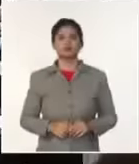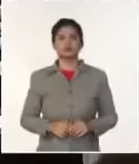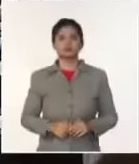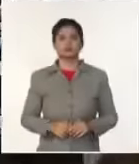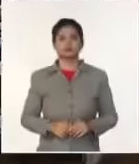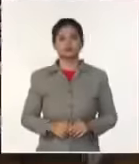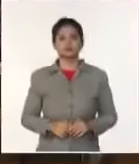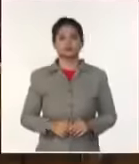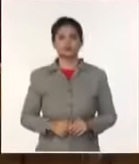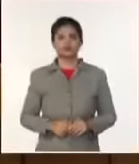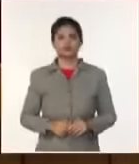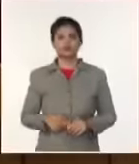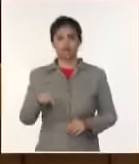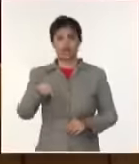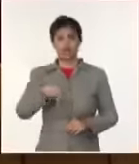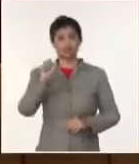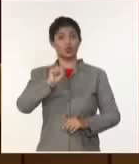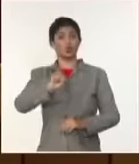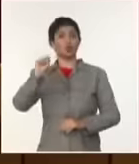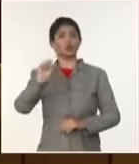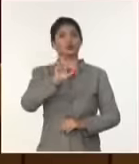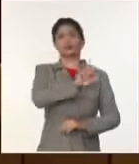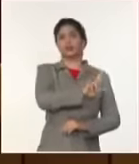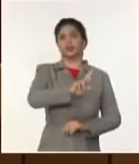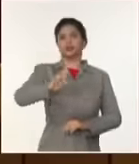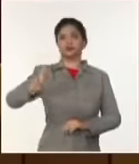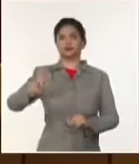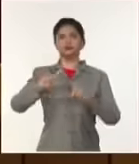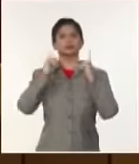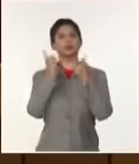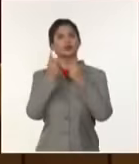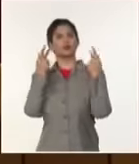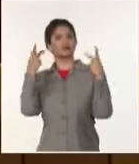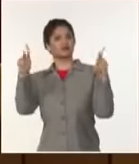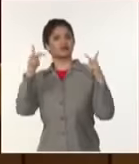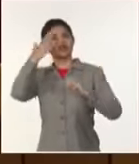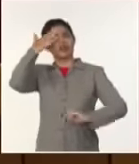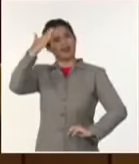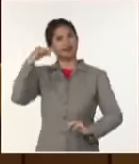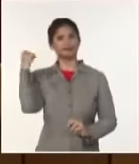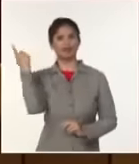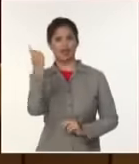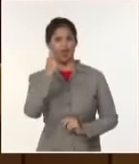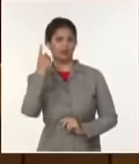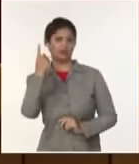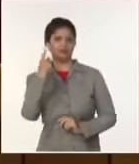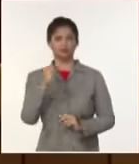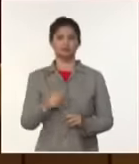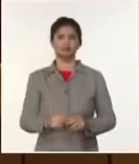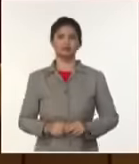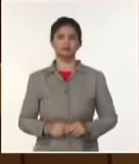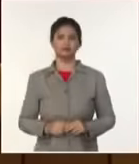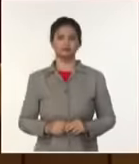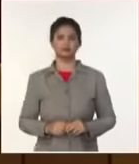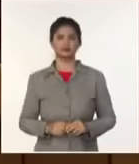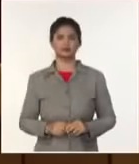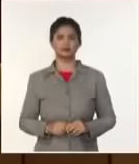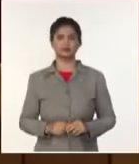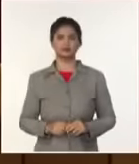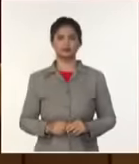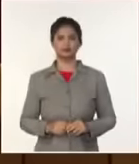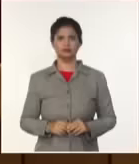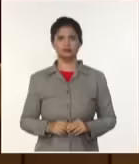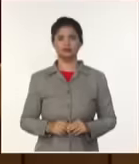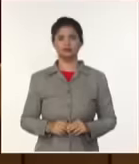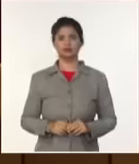¿Es ese un logro tan contundente, por rápido y eficaz, que si así se ha contado muchas veces,